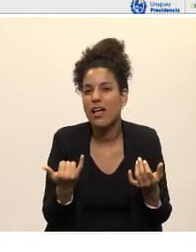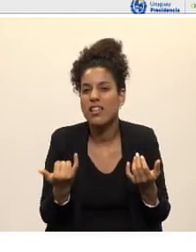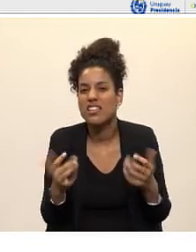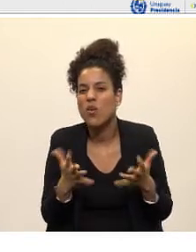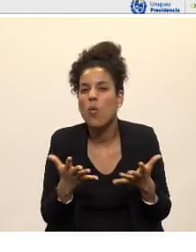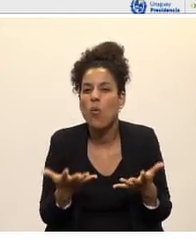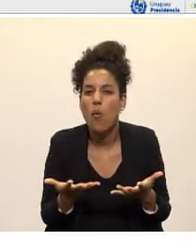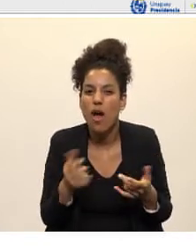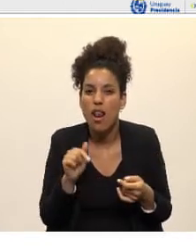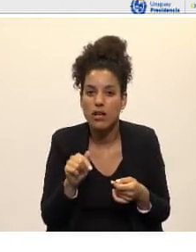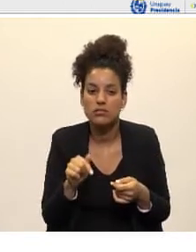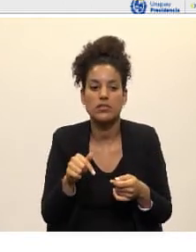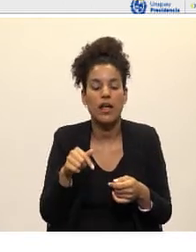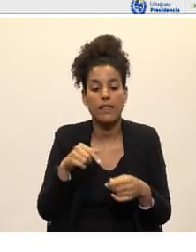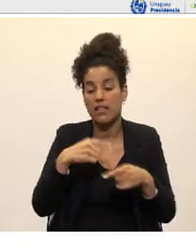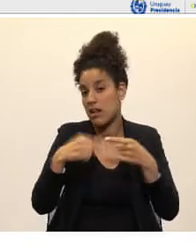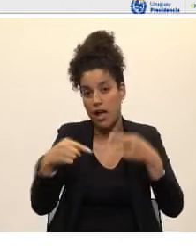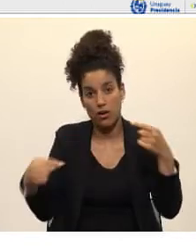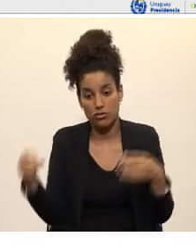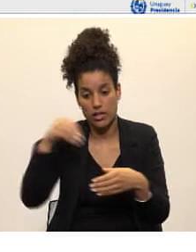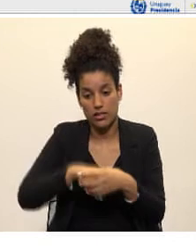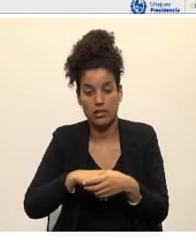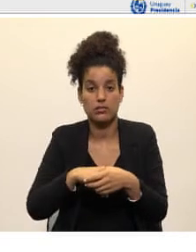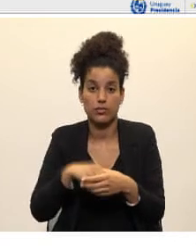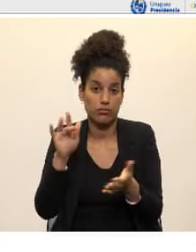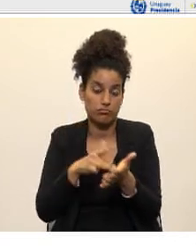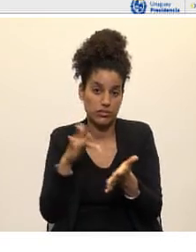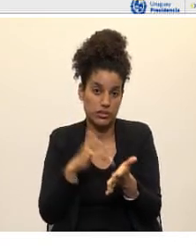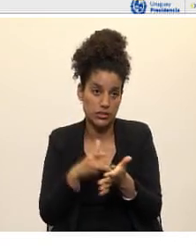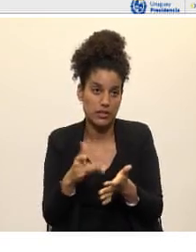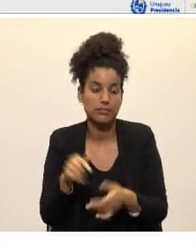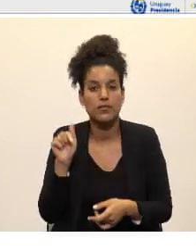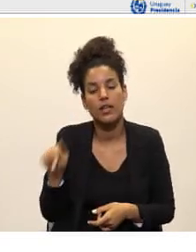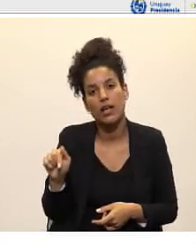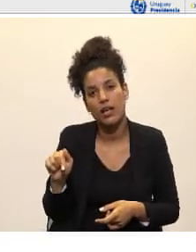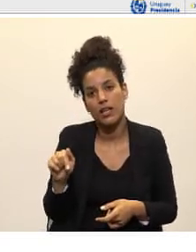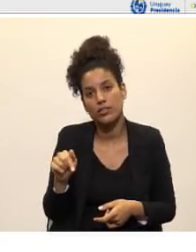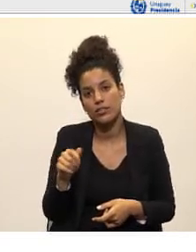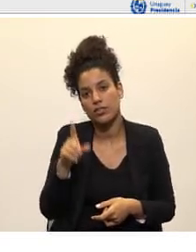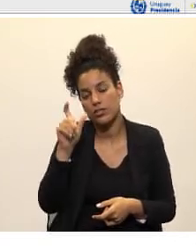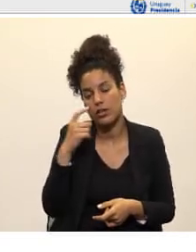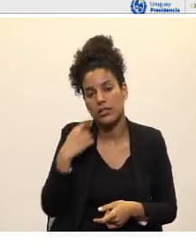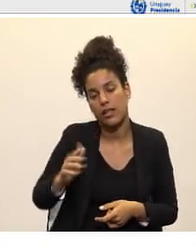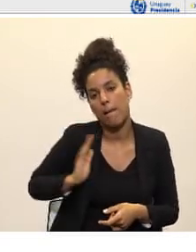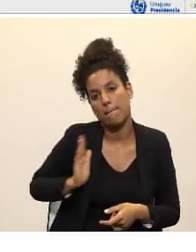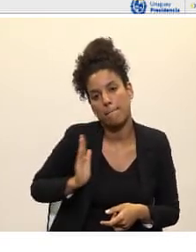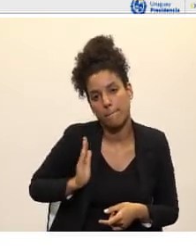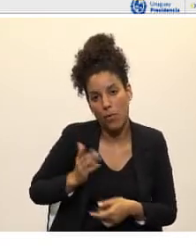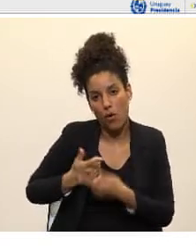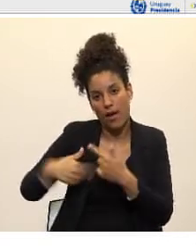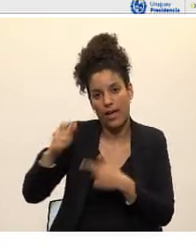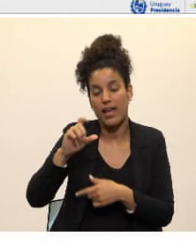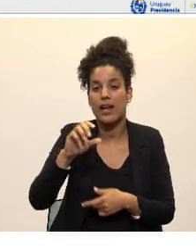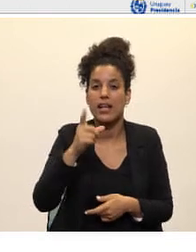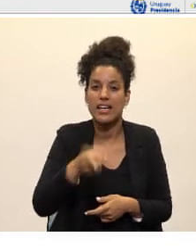y el uso de los contenidos digitales. Esto que Graciela Rabajoli hace muchos años me enseñó, de que si se